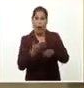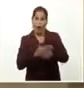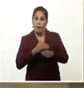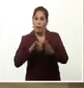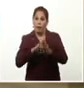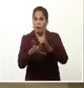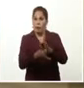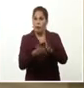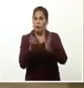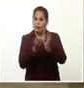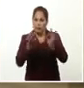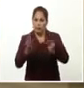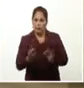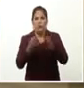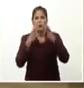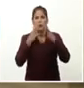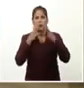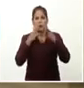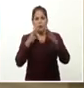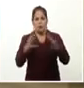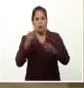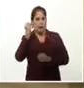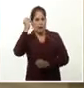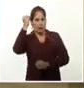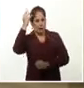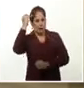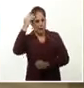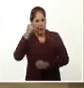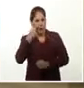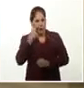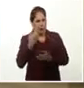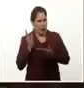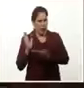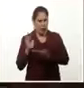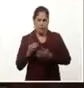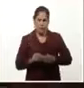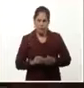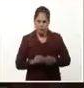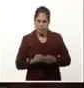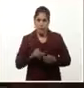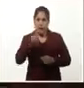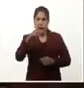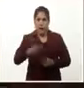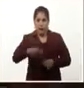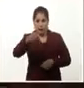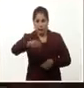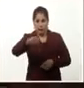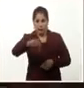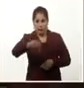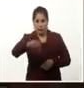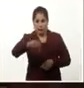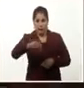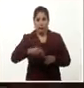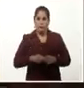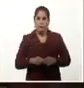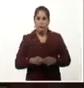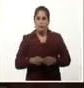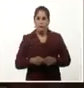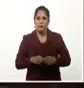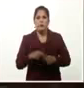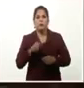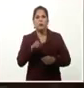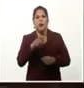afirmó que tiene importantes innovaciones. Veamos lo que expresó. La ley vigente para usted, si usted es procesado